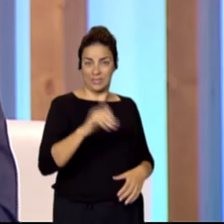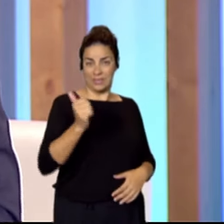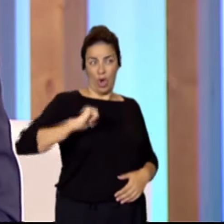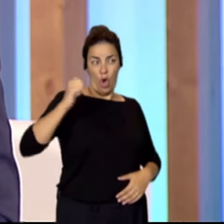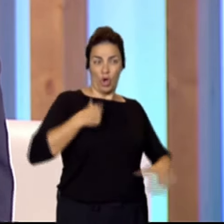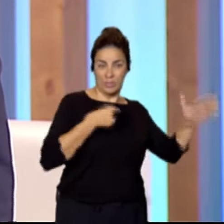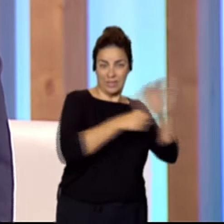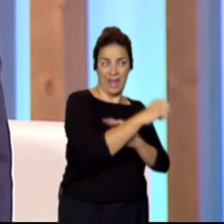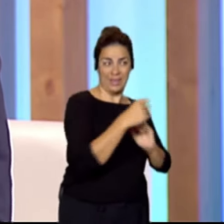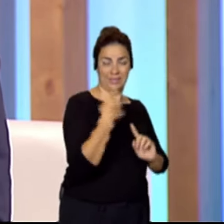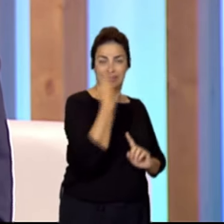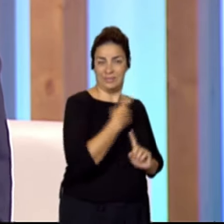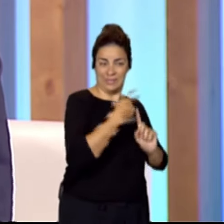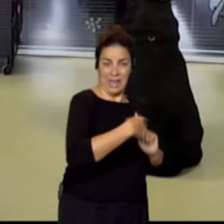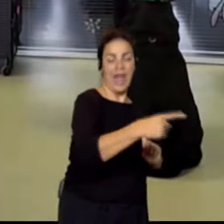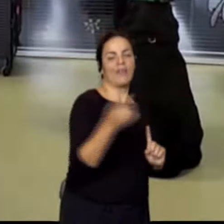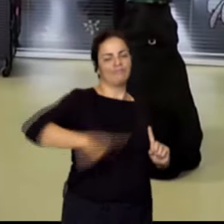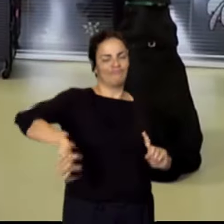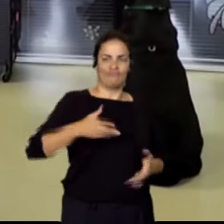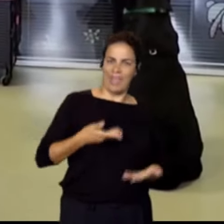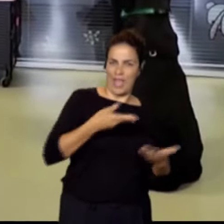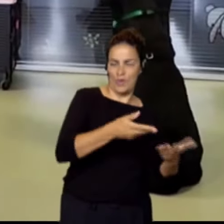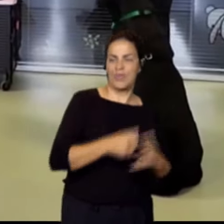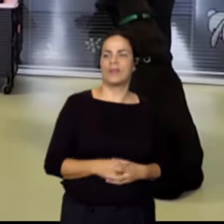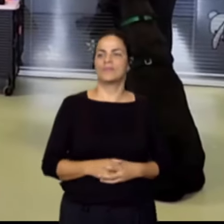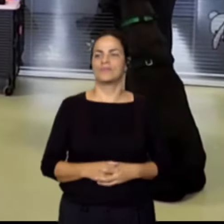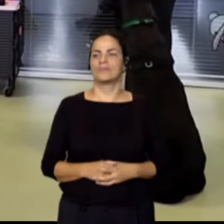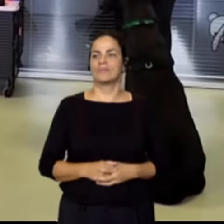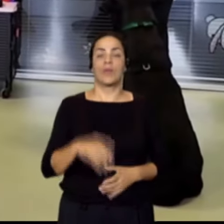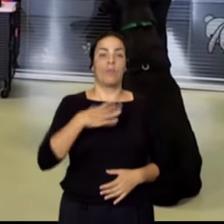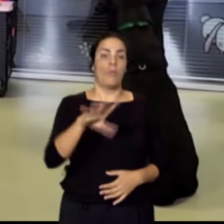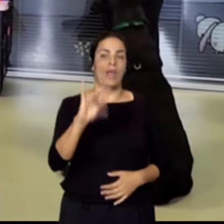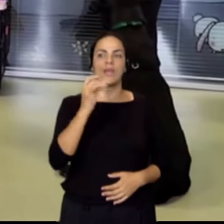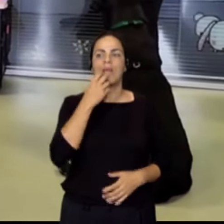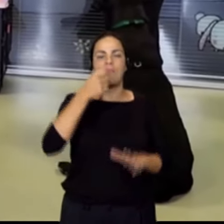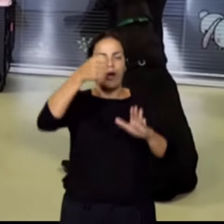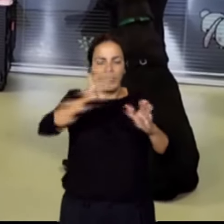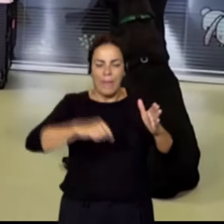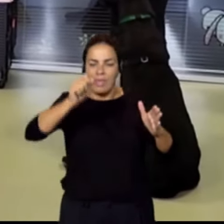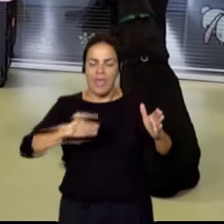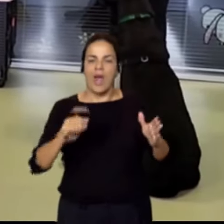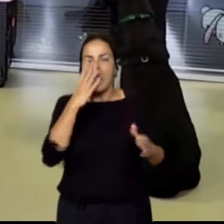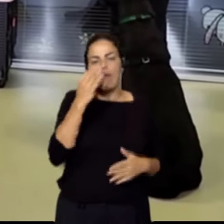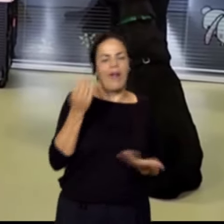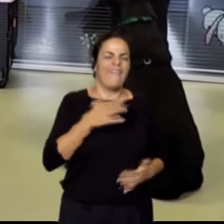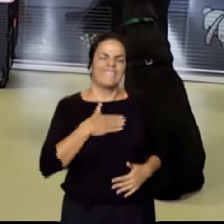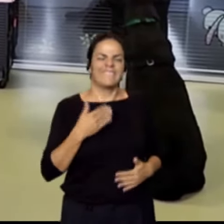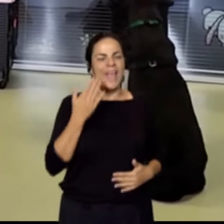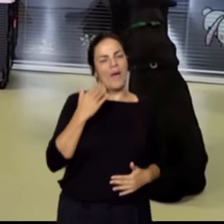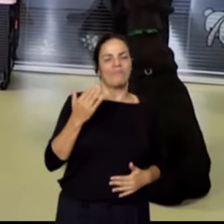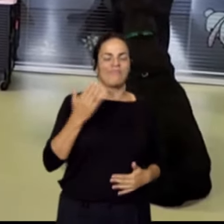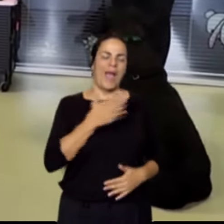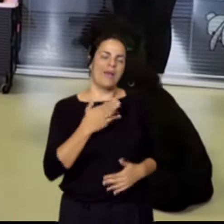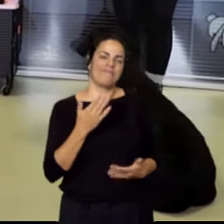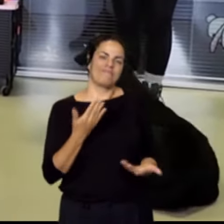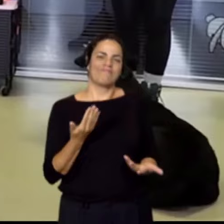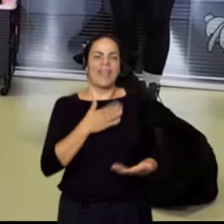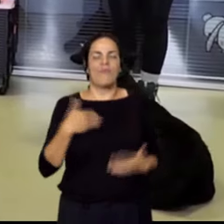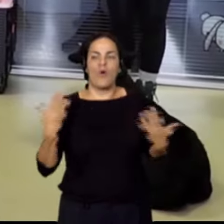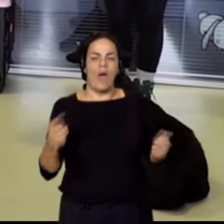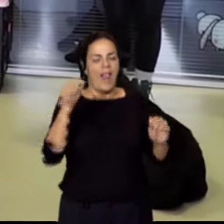largos periodos podemos elegir cepillar la parte del perro que más nos apetezca pero hay que